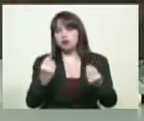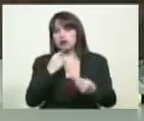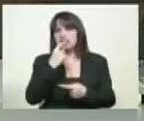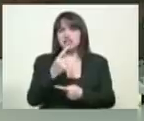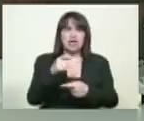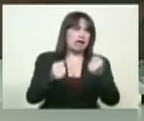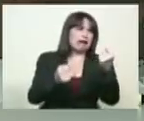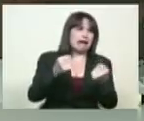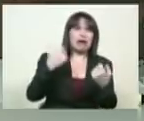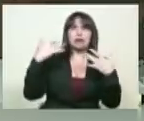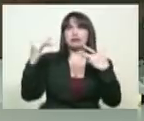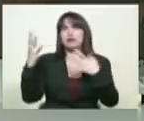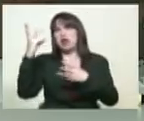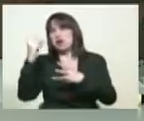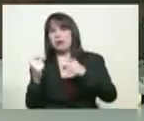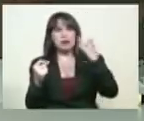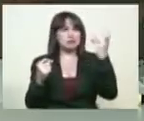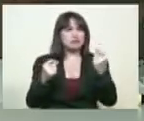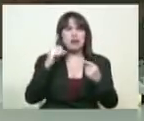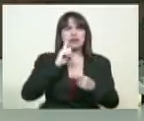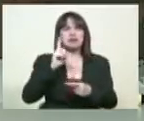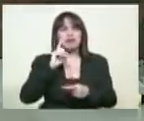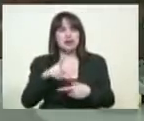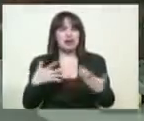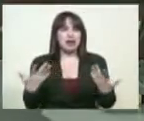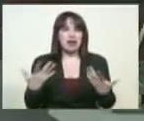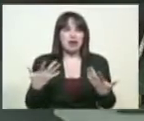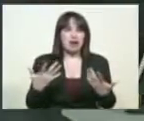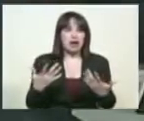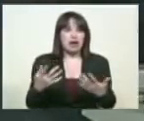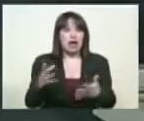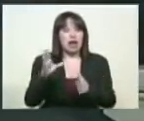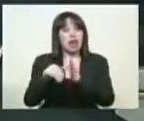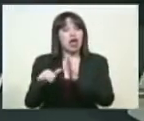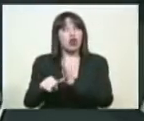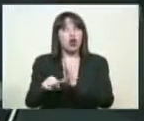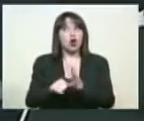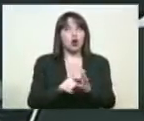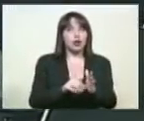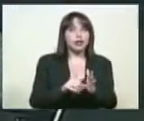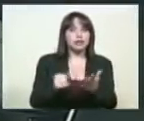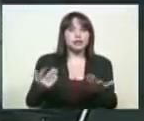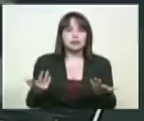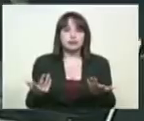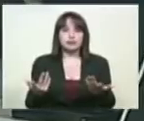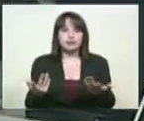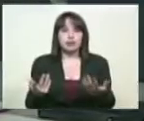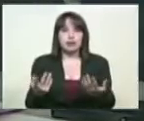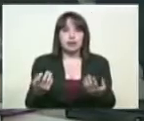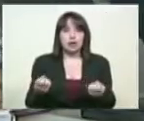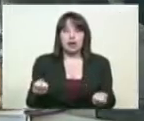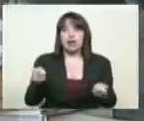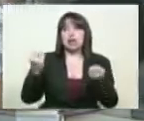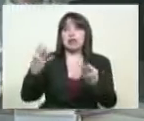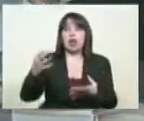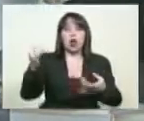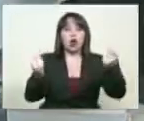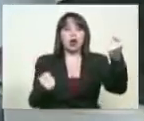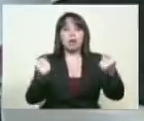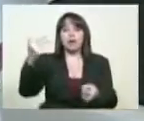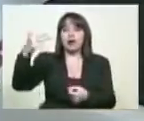estamos en torno y de la especulación salen los ladrones que despachan los camiones de gasolina